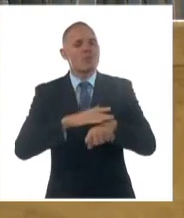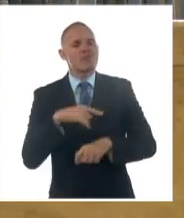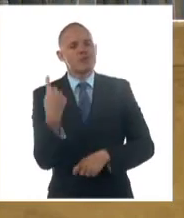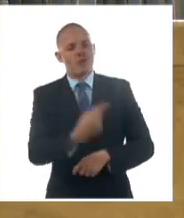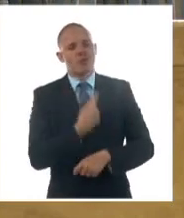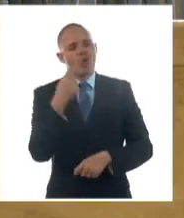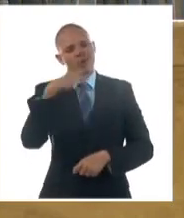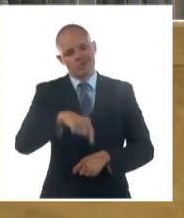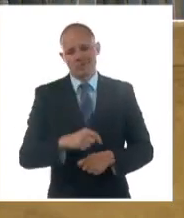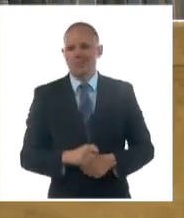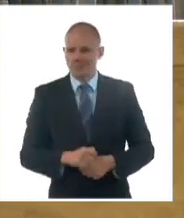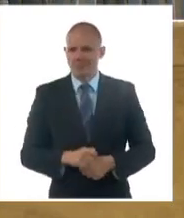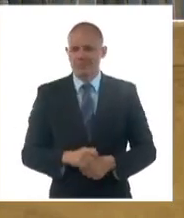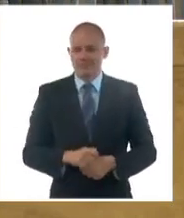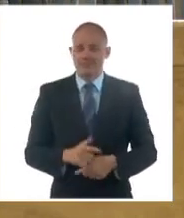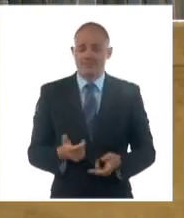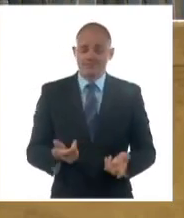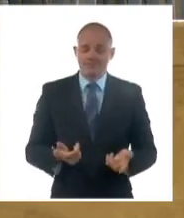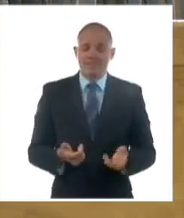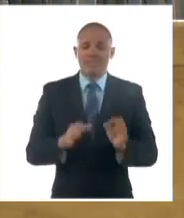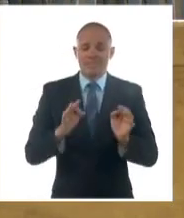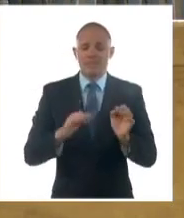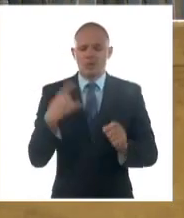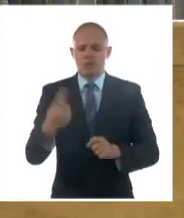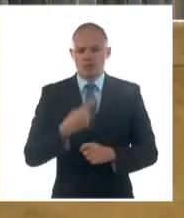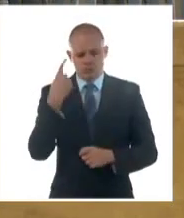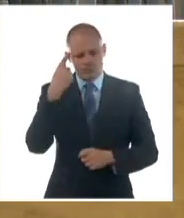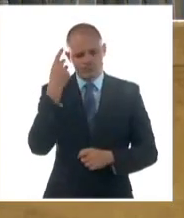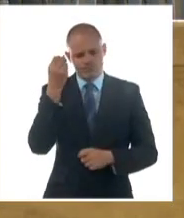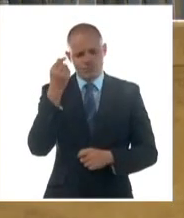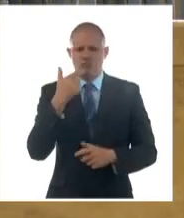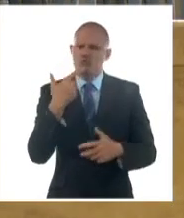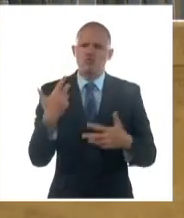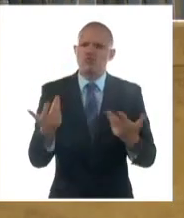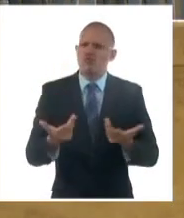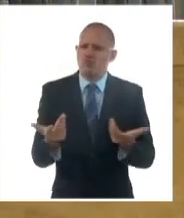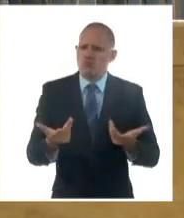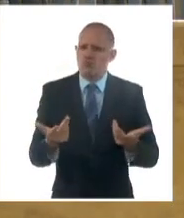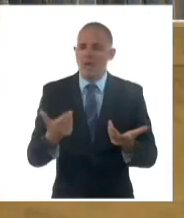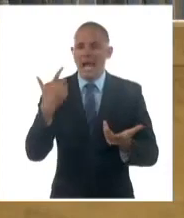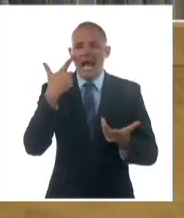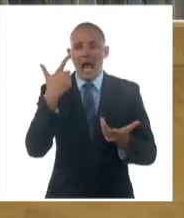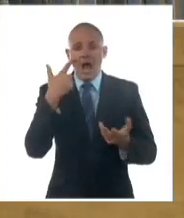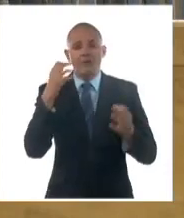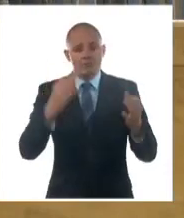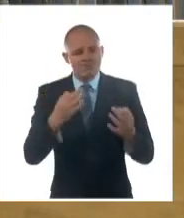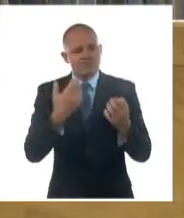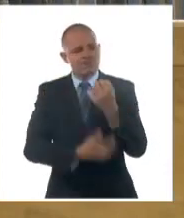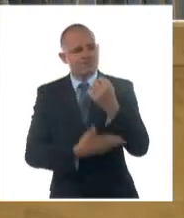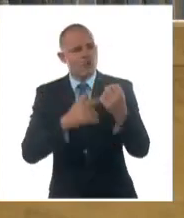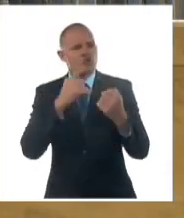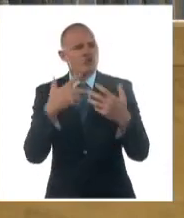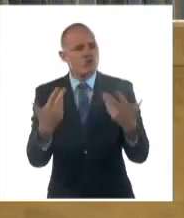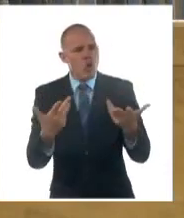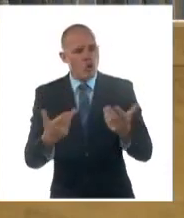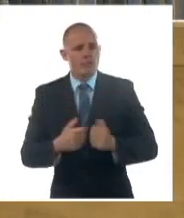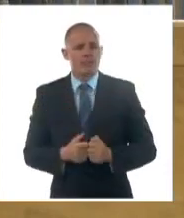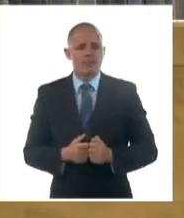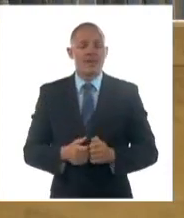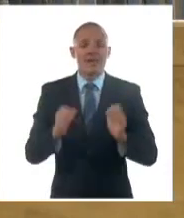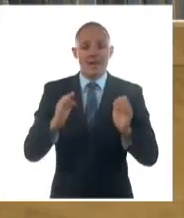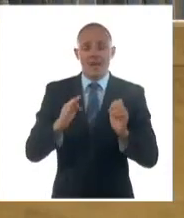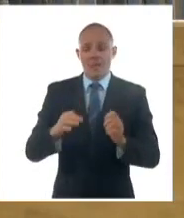tenemos que albergar la realidad y el convencimiento de que solo